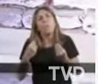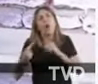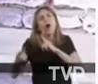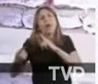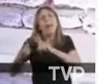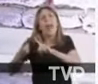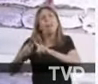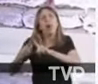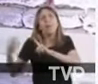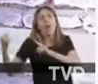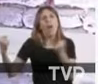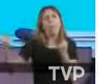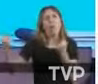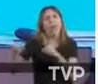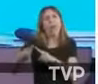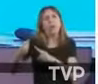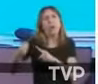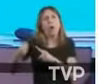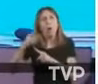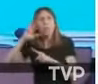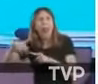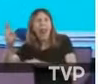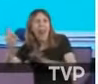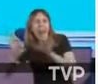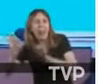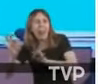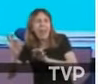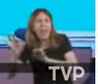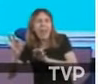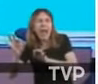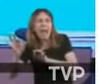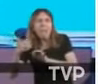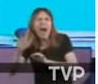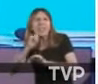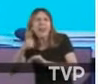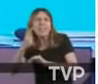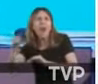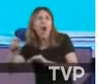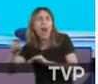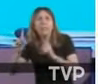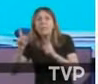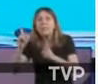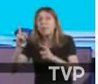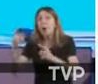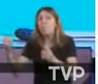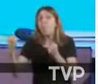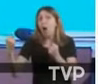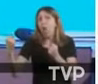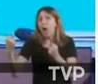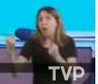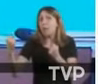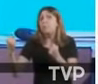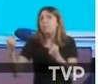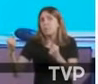relaciones de poder y diseñar una estrategia que sea la más efectiva dentro del cuadro de relaciones de poder, en donde los